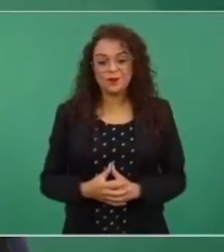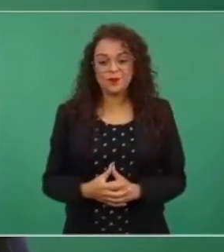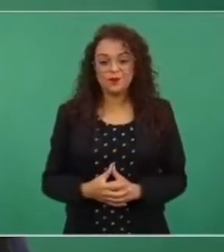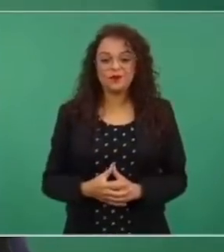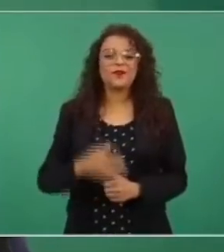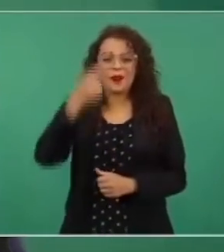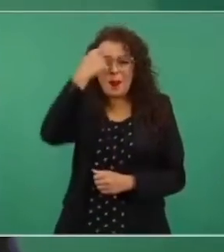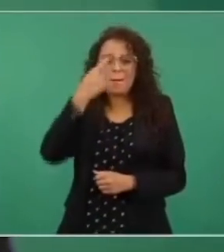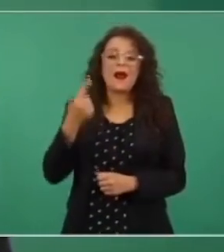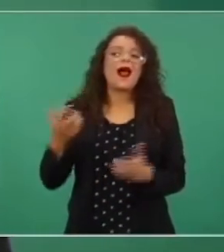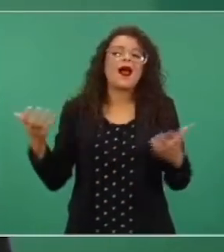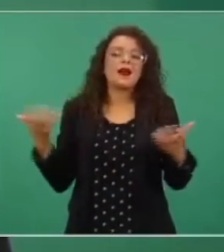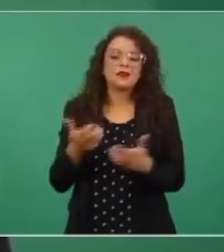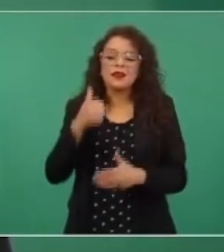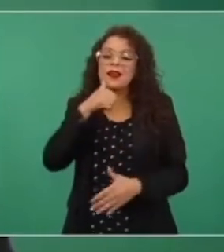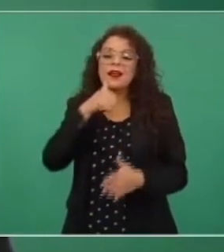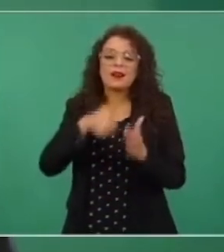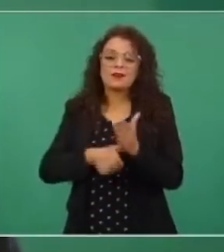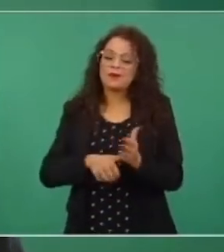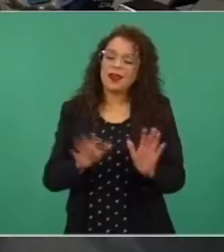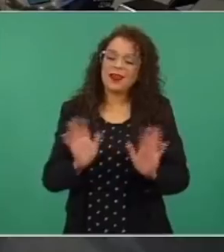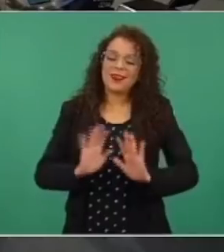ya para qué